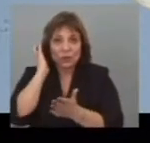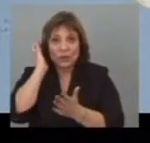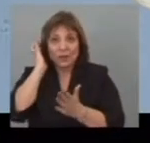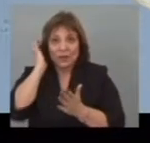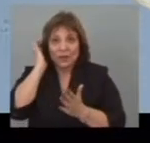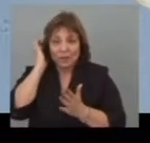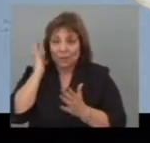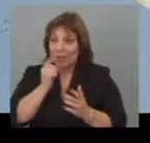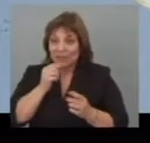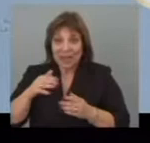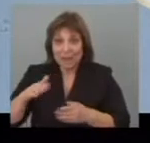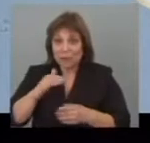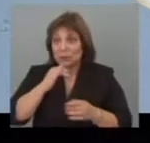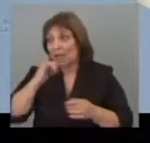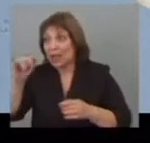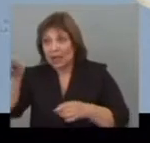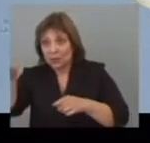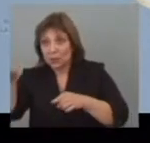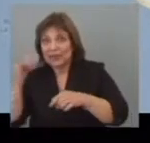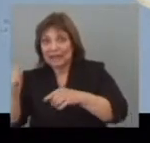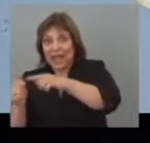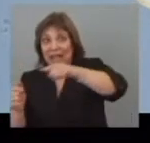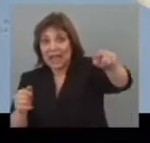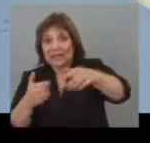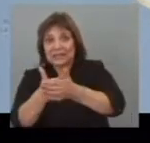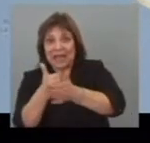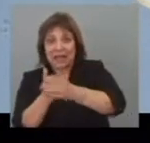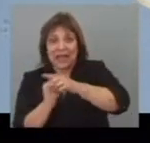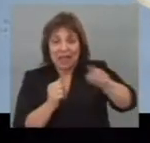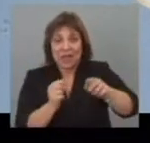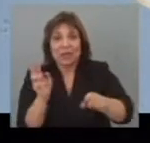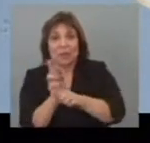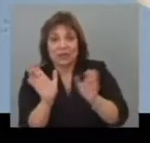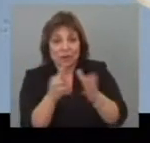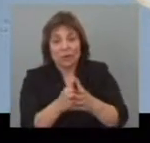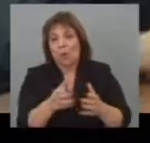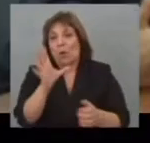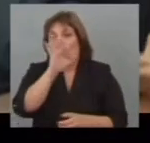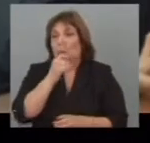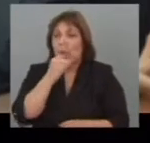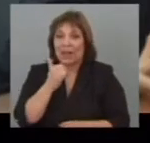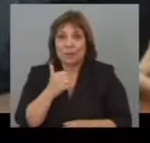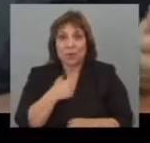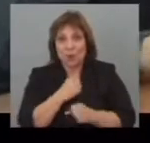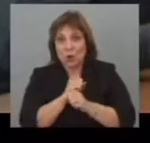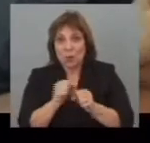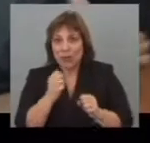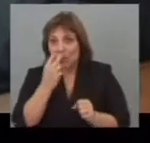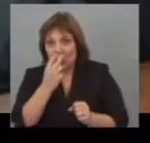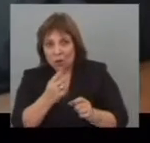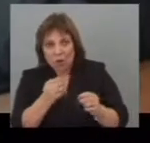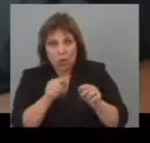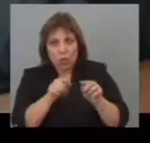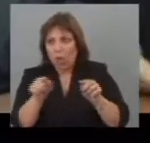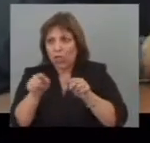acciones tendientes a evitar el acercamiento y siempre tratamos de proteger a la víctima. Si por X circunstancias, por ejemplo, no podemos ubicar a la persona,